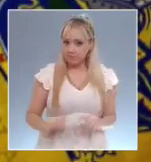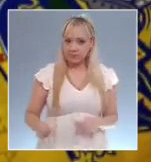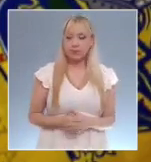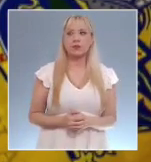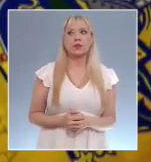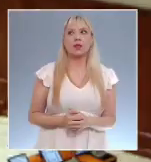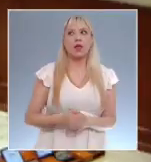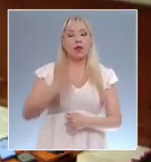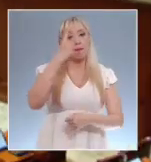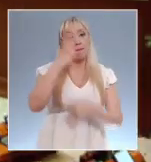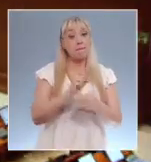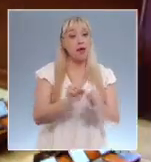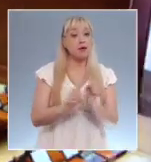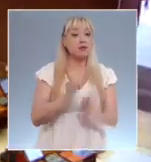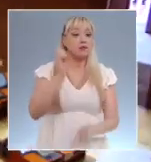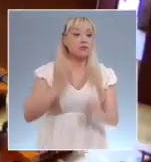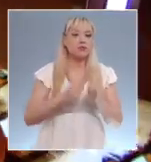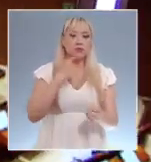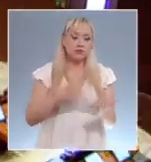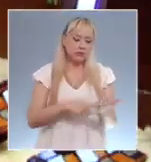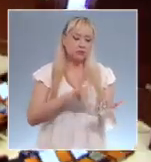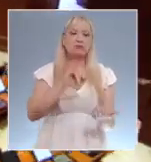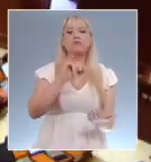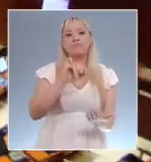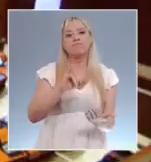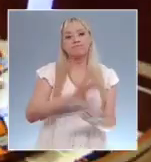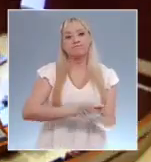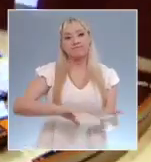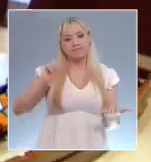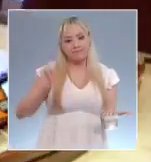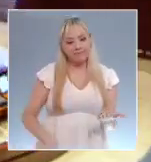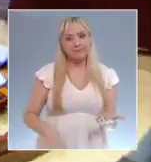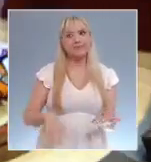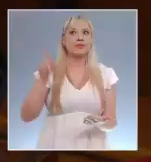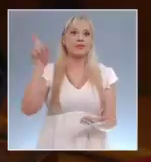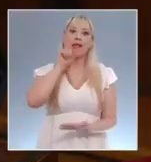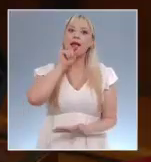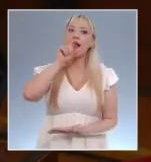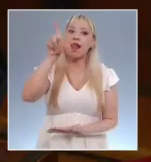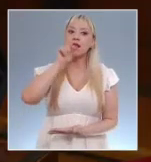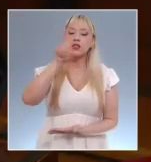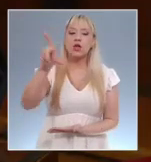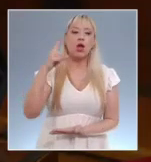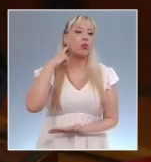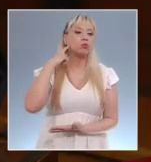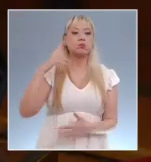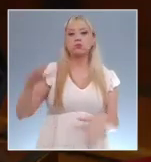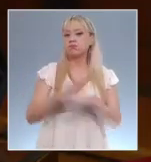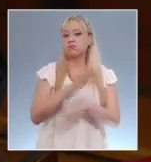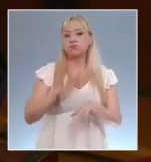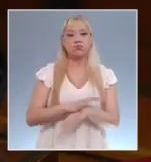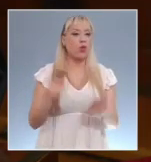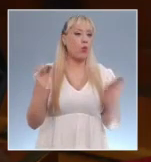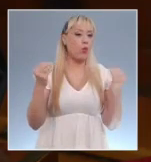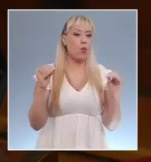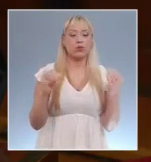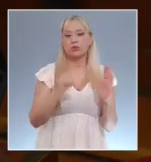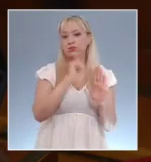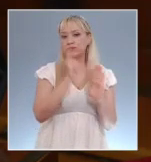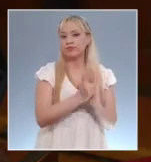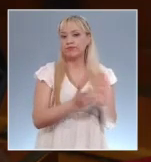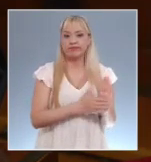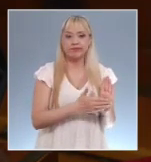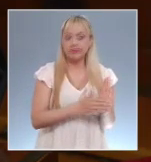pronunciado sobre la invalidez y el Congreso de Jalisco no reformó la norma. Toda vez que no ha sido publicado algún decreto en